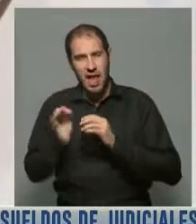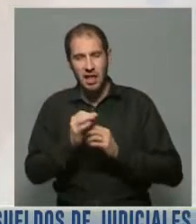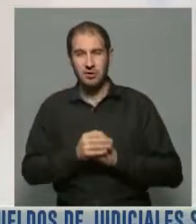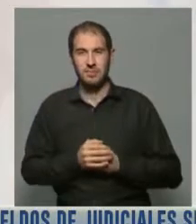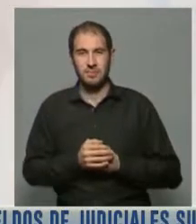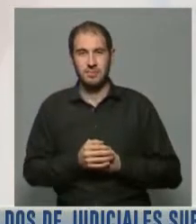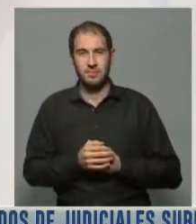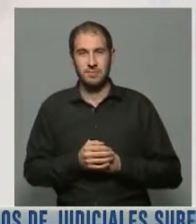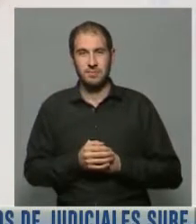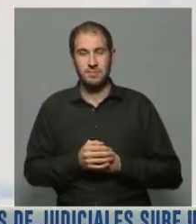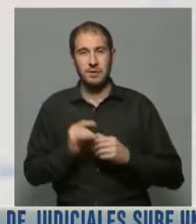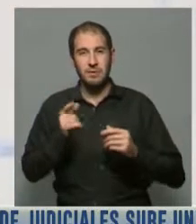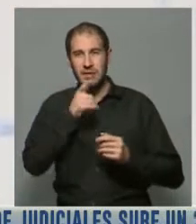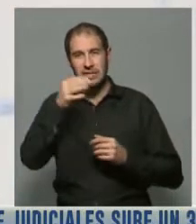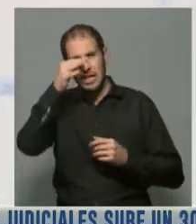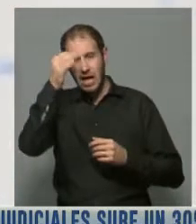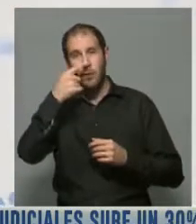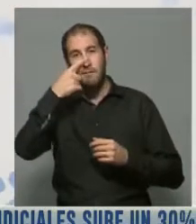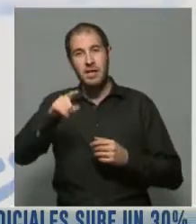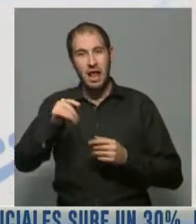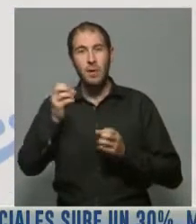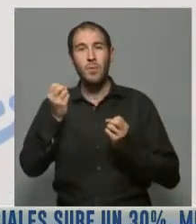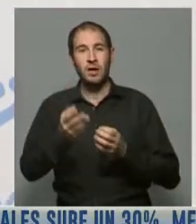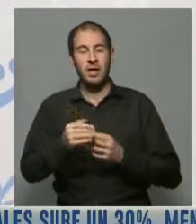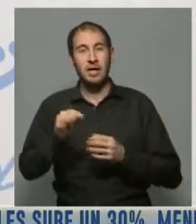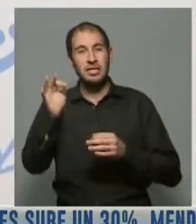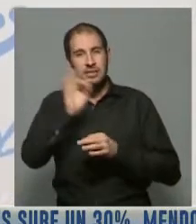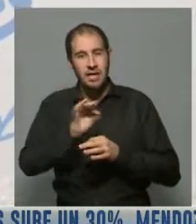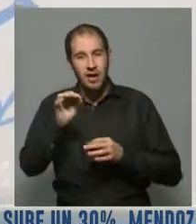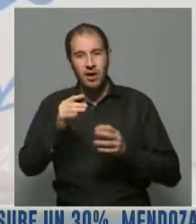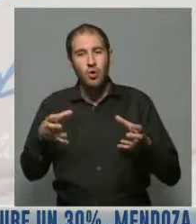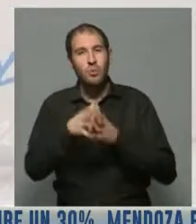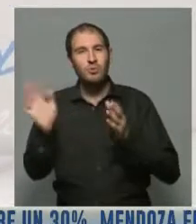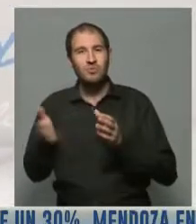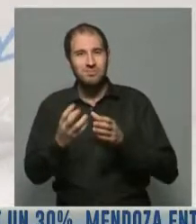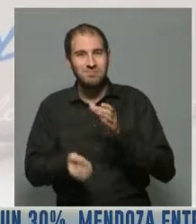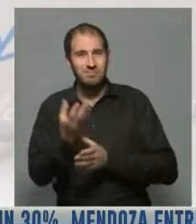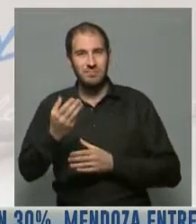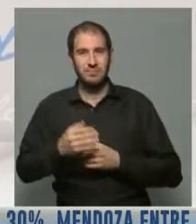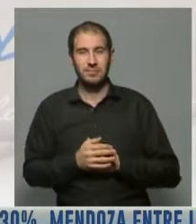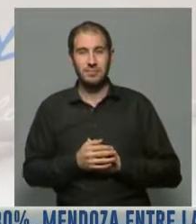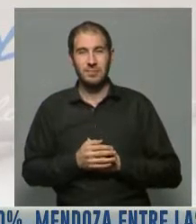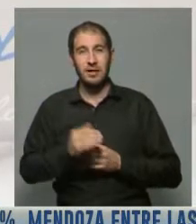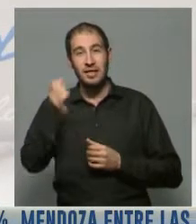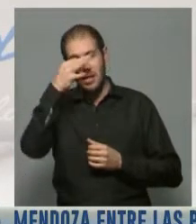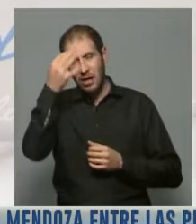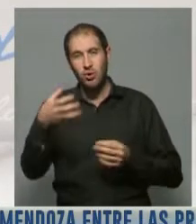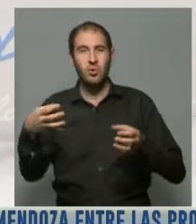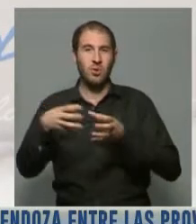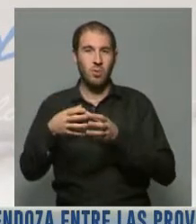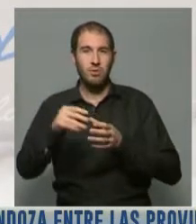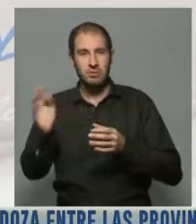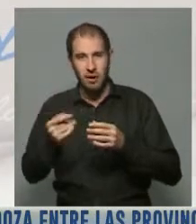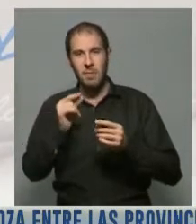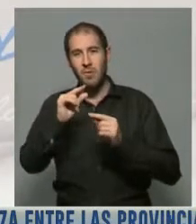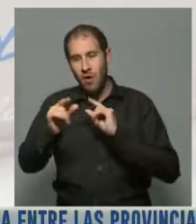Uh-huh. Hice como la dramaturgia final de la obra porque, bueno, la obra se creó colectivamente. Es una dramaturgia de grupo donde todas un